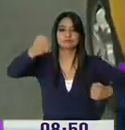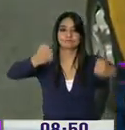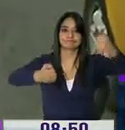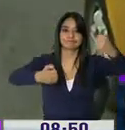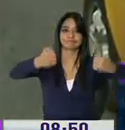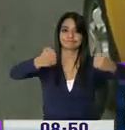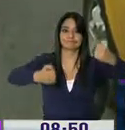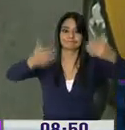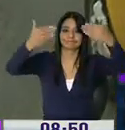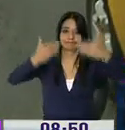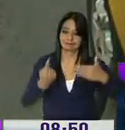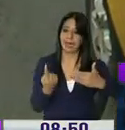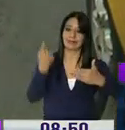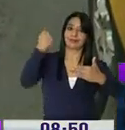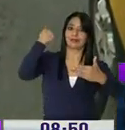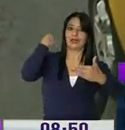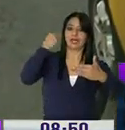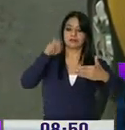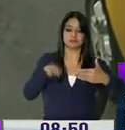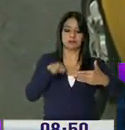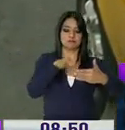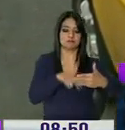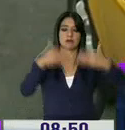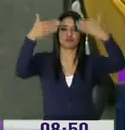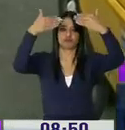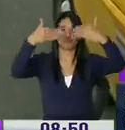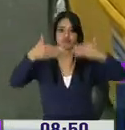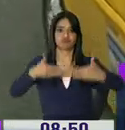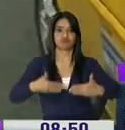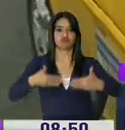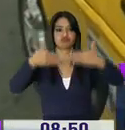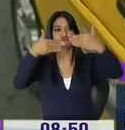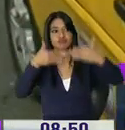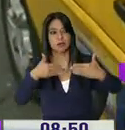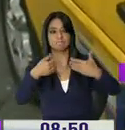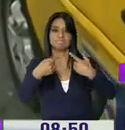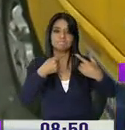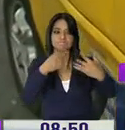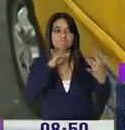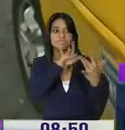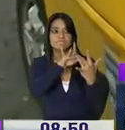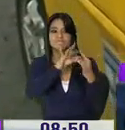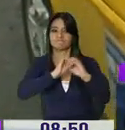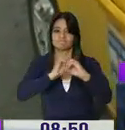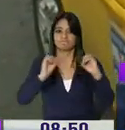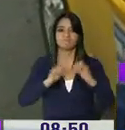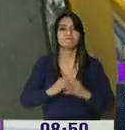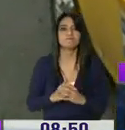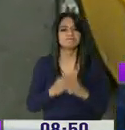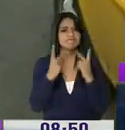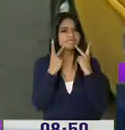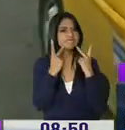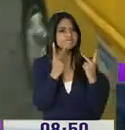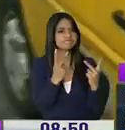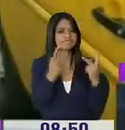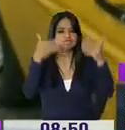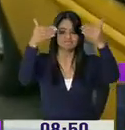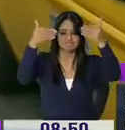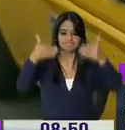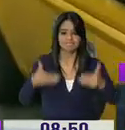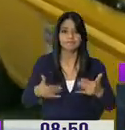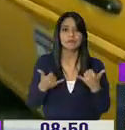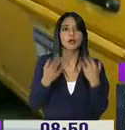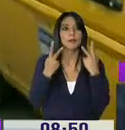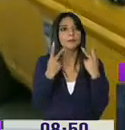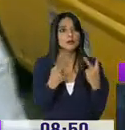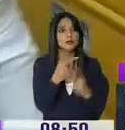separe al conductor del usuario y prevenir contagios. Acerquémonos un poquito para ver la división de la cual en este momento